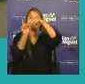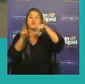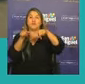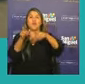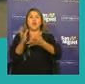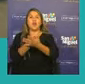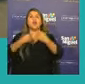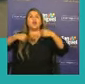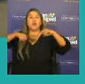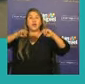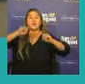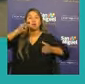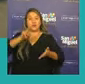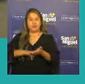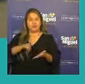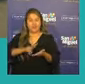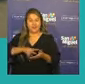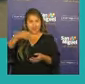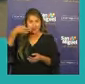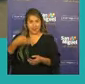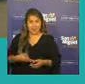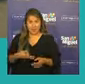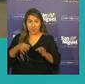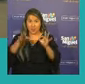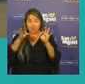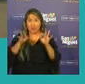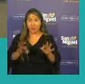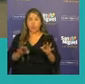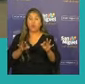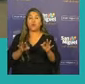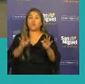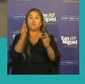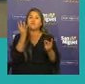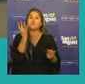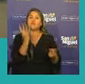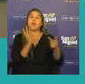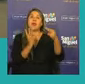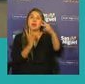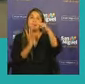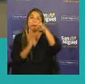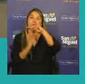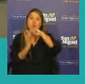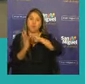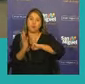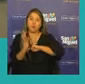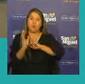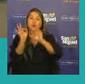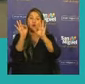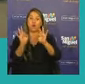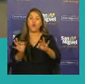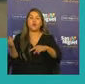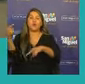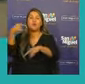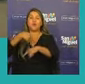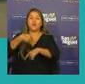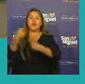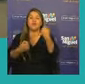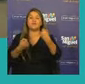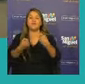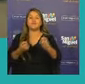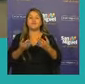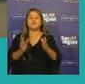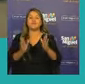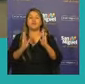realidad y que vamos a poder, ya estamos justo en época de poda, así que llega preciso para poder podar y